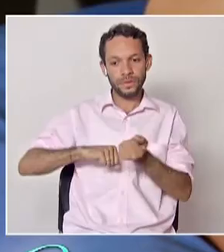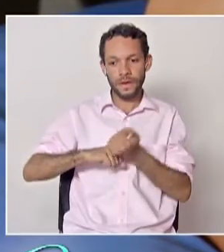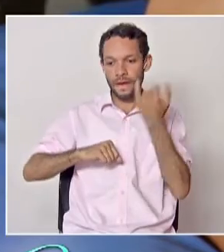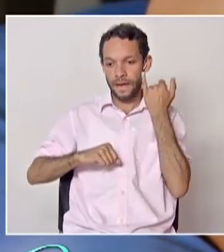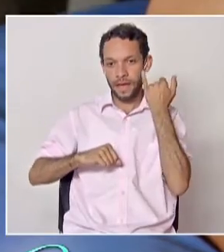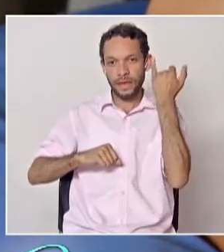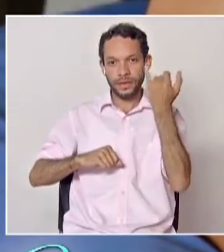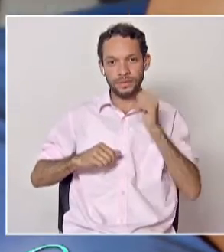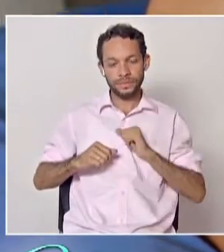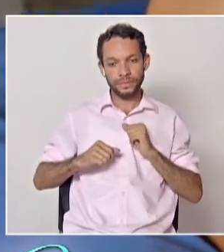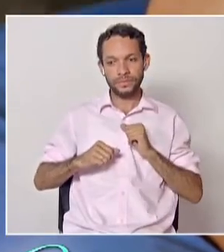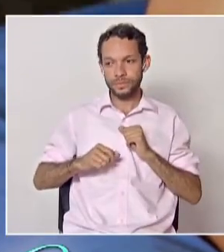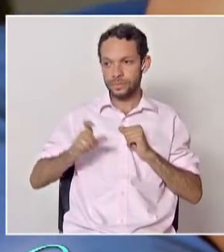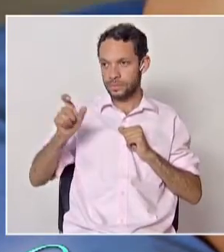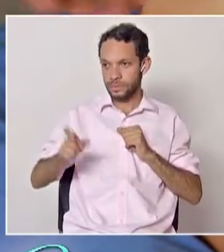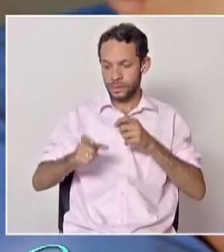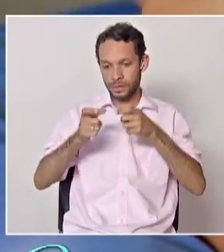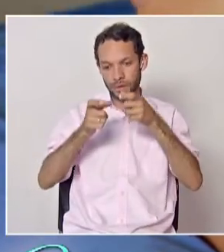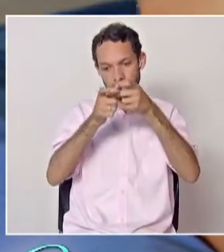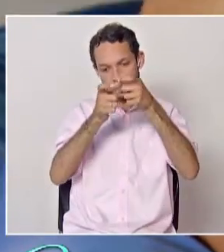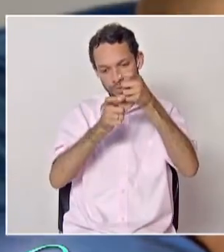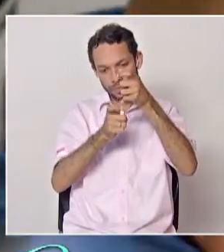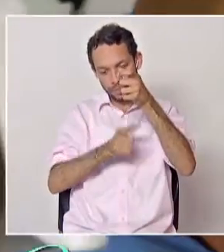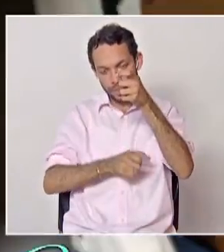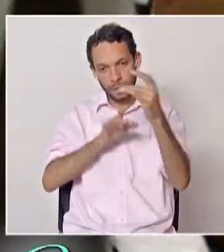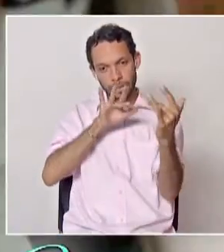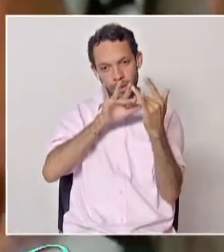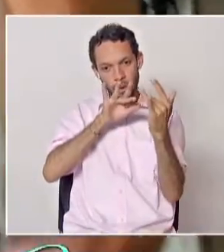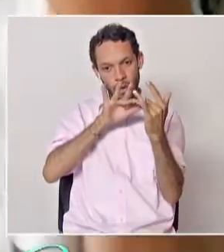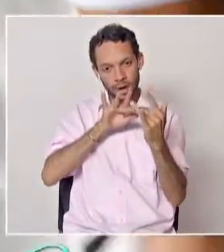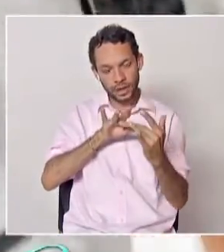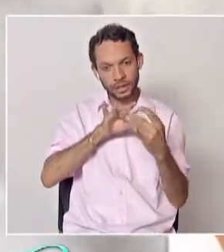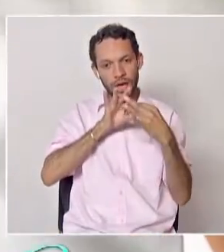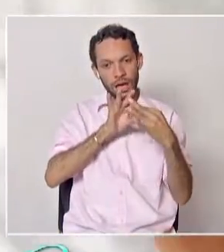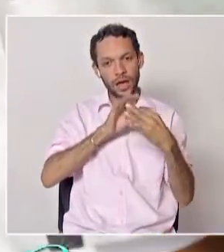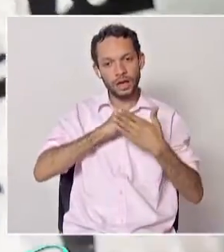que debe tener las vértebras cervicales. Vamos a sentarnos con las piernas derechas.